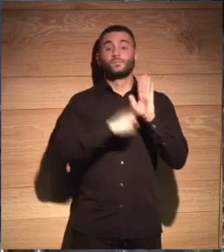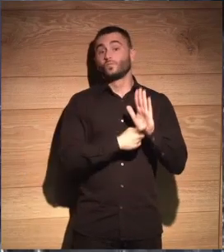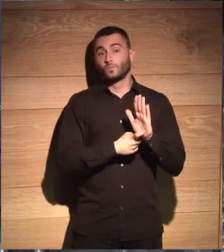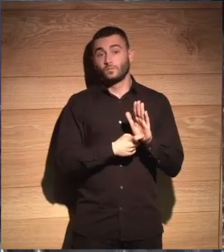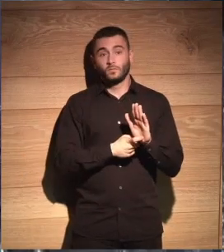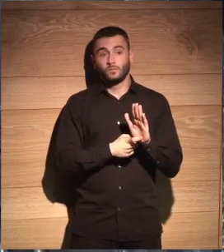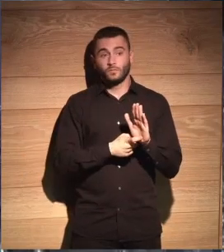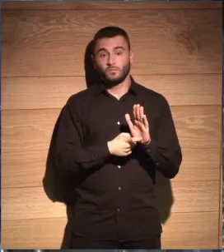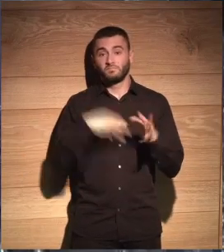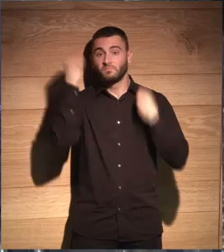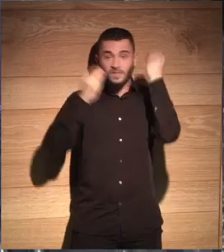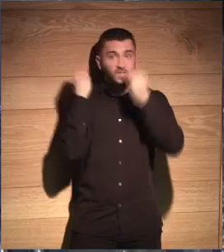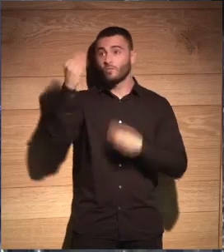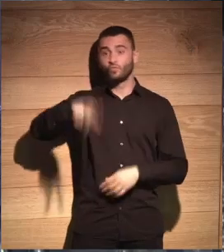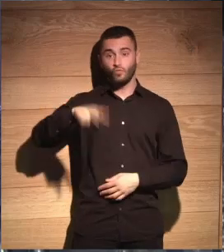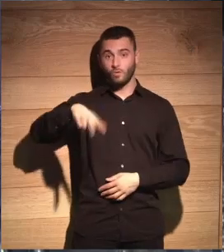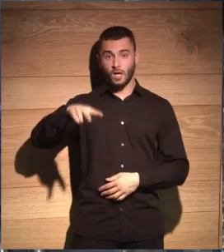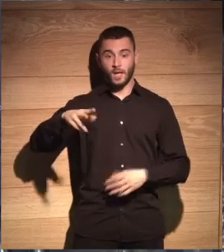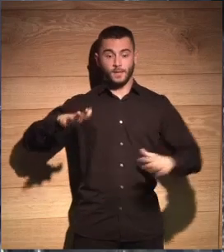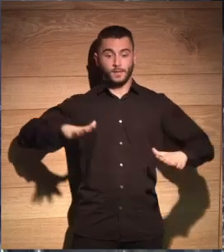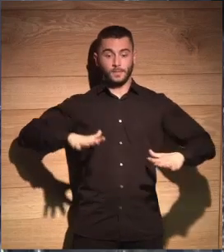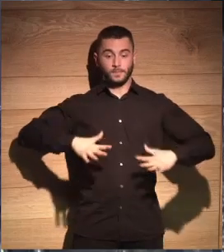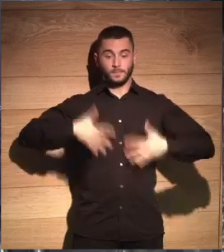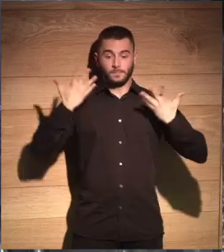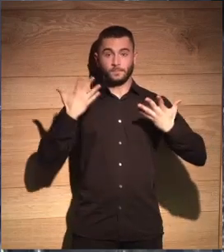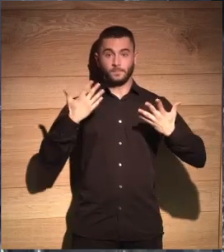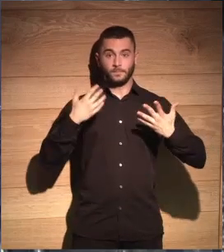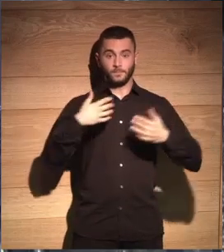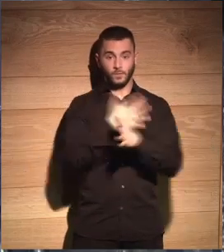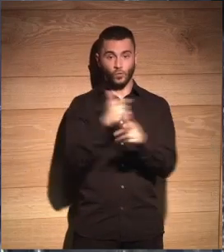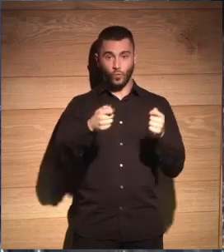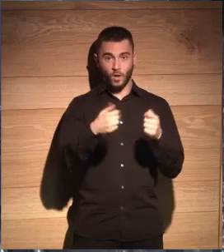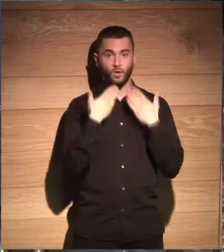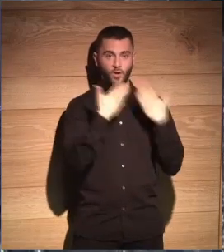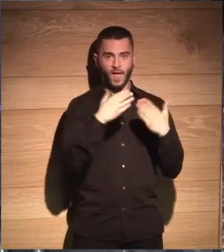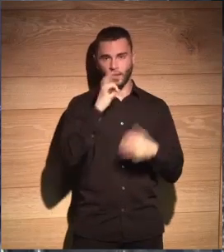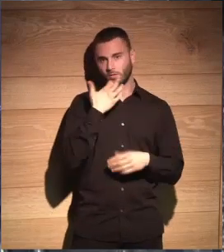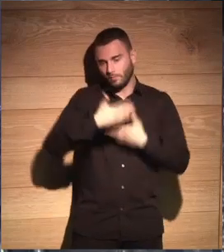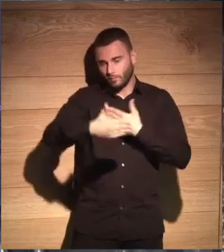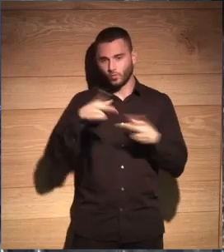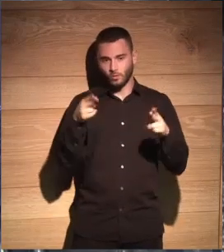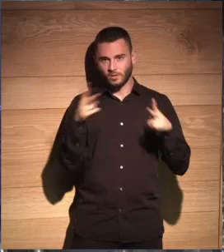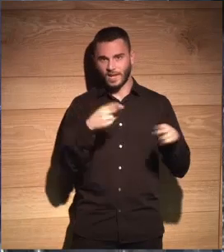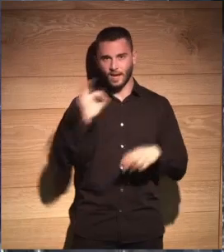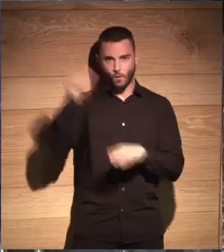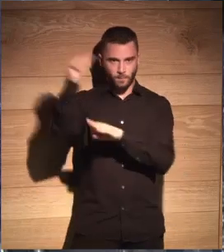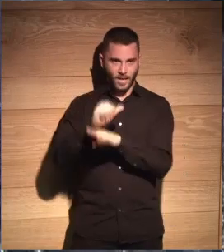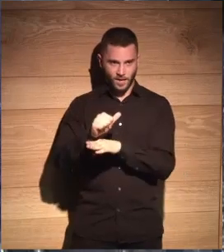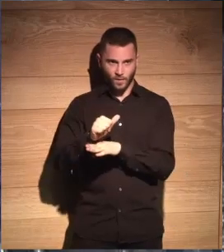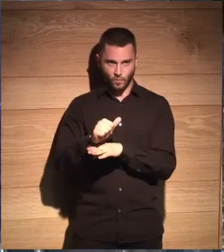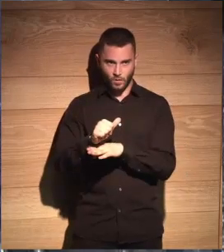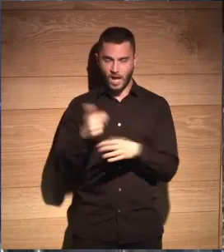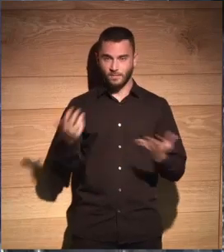es una cosa que no te habías planteado nunca y que de repente, gracias al juego, si el día de mañana se hace alguna serie, alguna película, pues tienes que